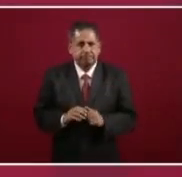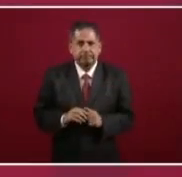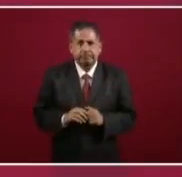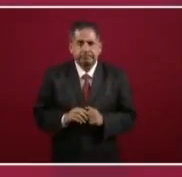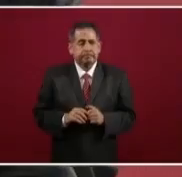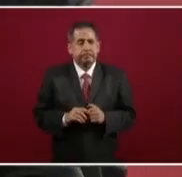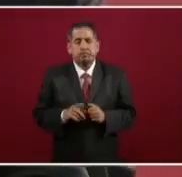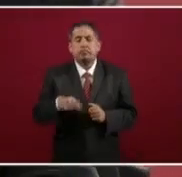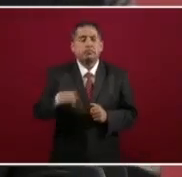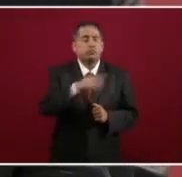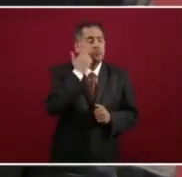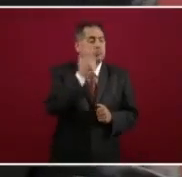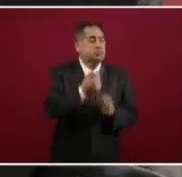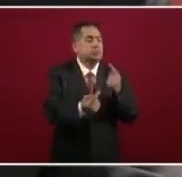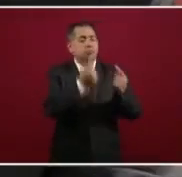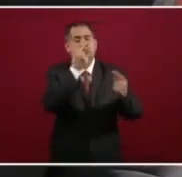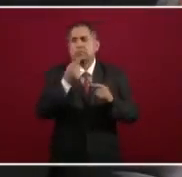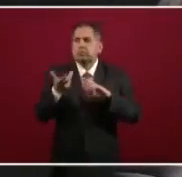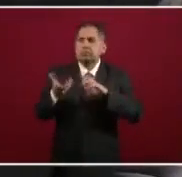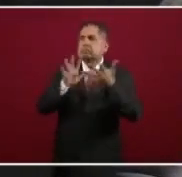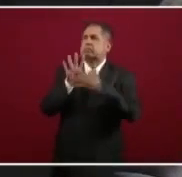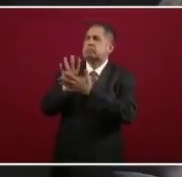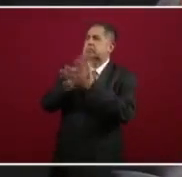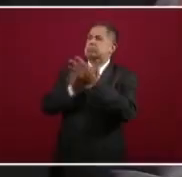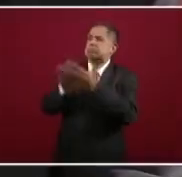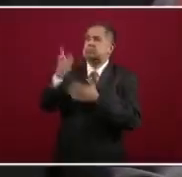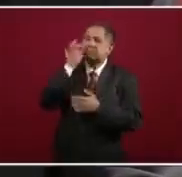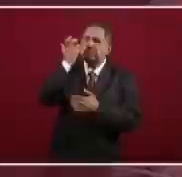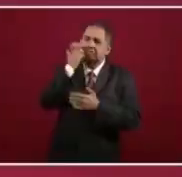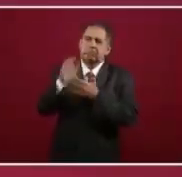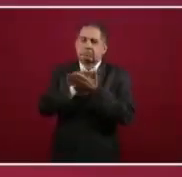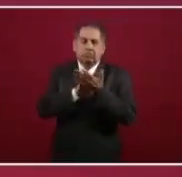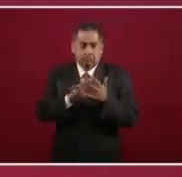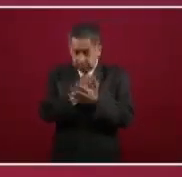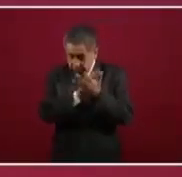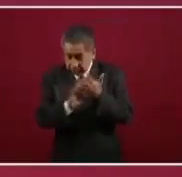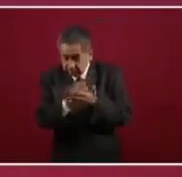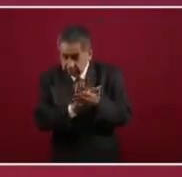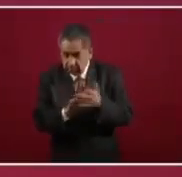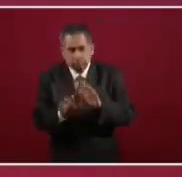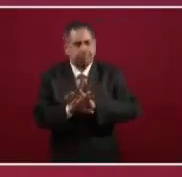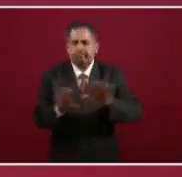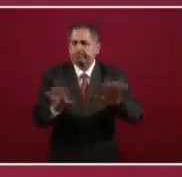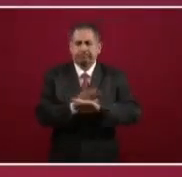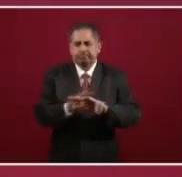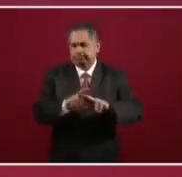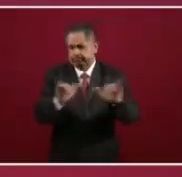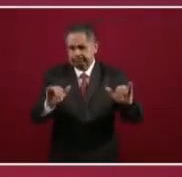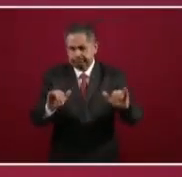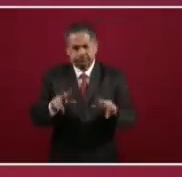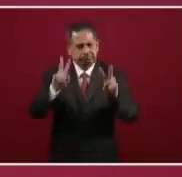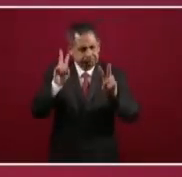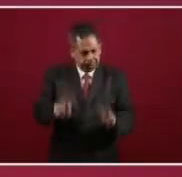que era distorsionar las cosas a nadie